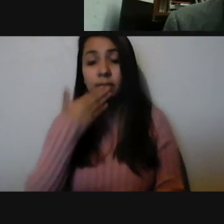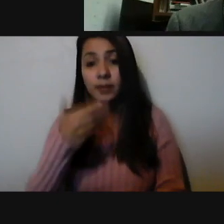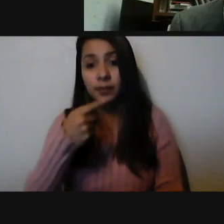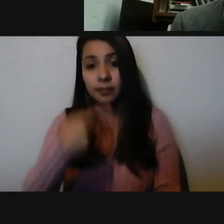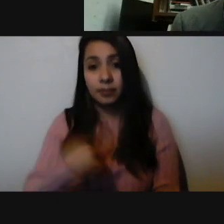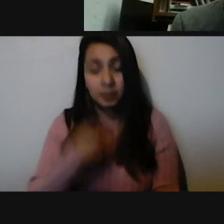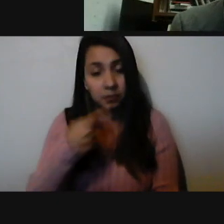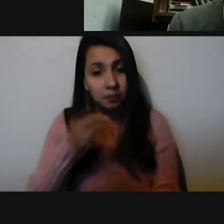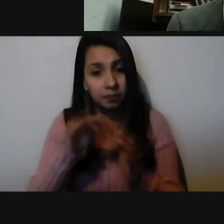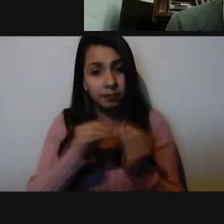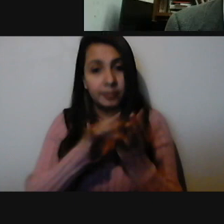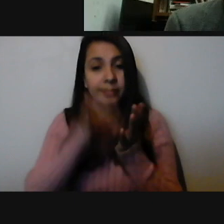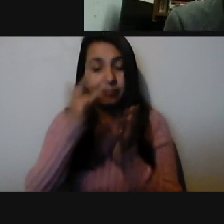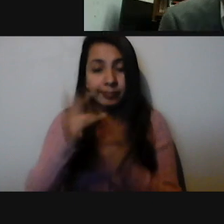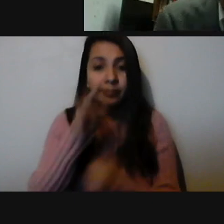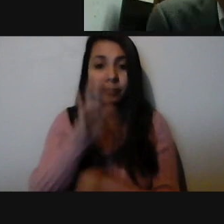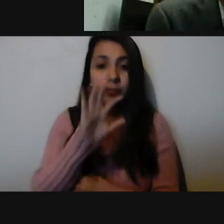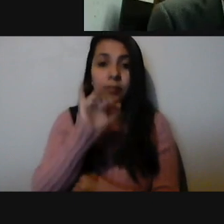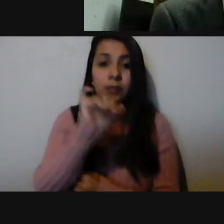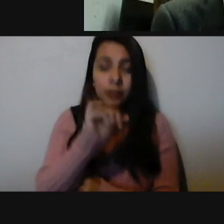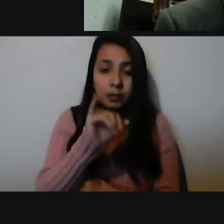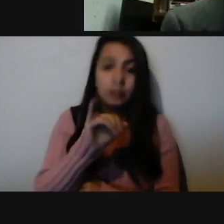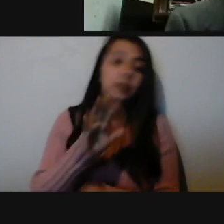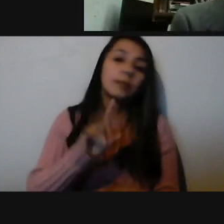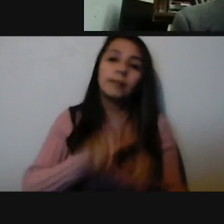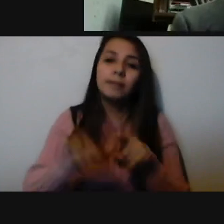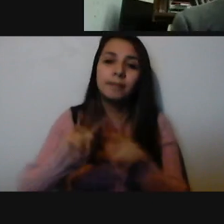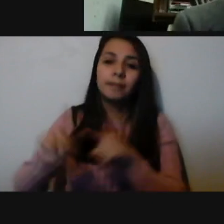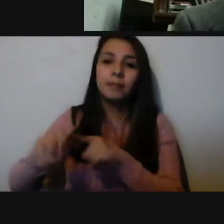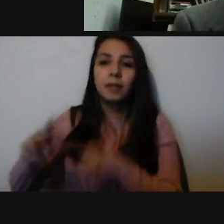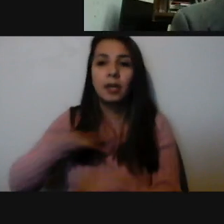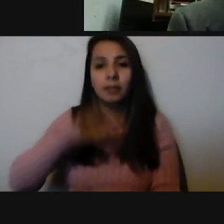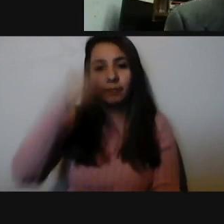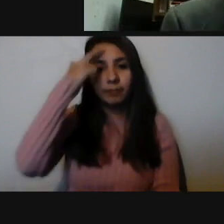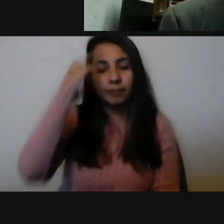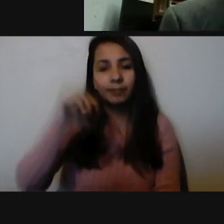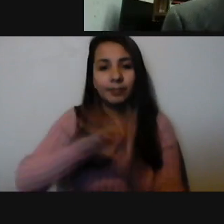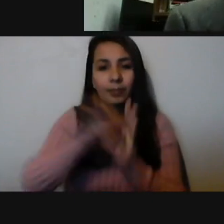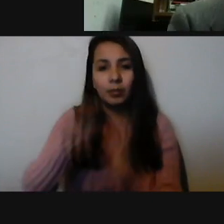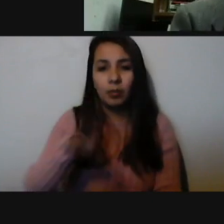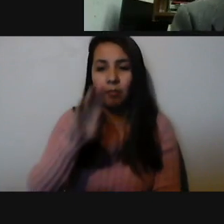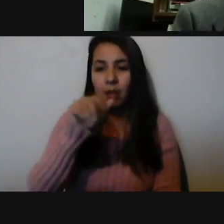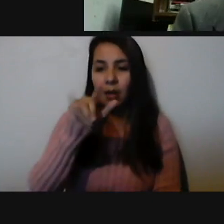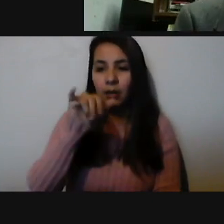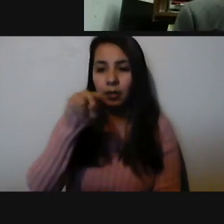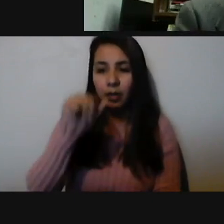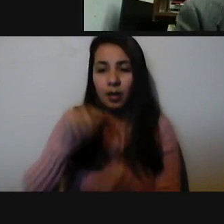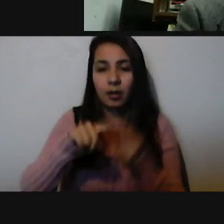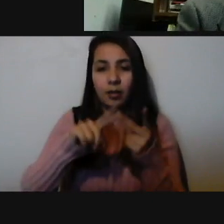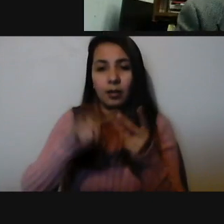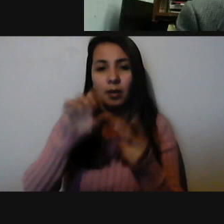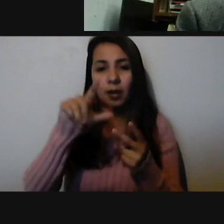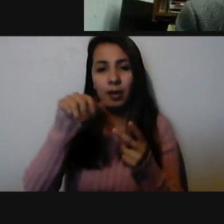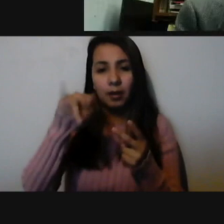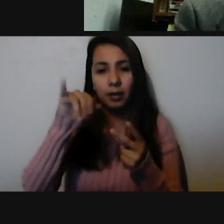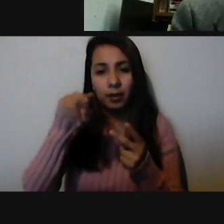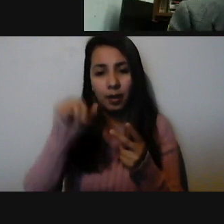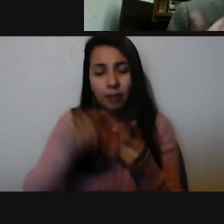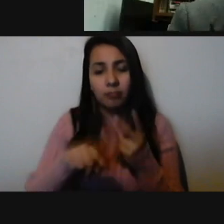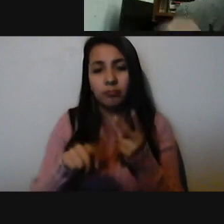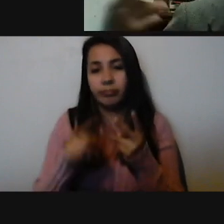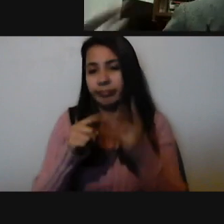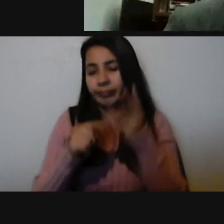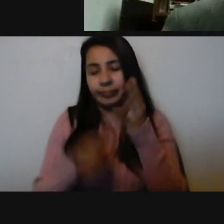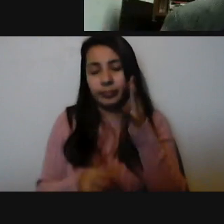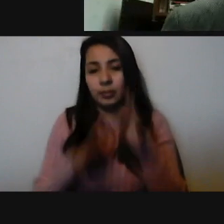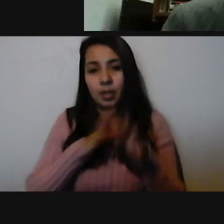aminoácidos que se ordenen. Sí, muy buena pregunta, doctora Núñez. Muchísimas gracias. Sí, por diferentes motivos. Uno de esos motivos,